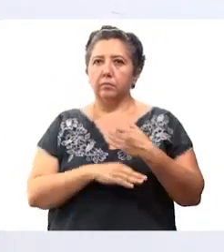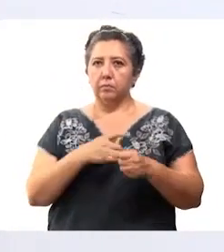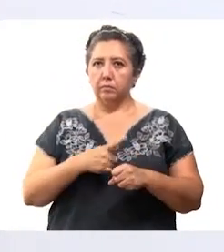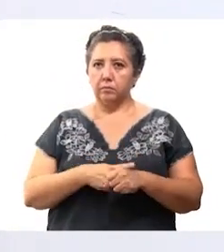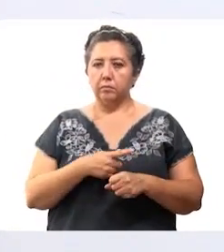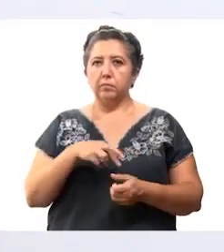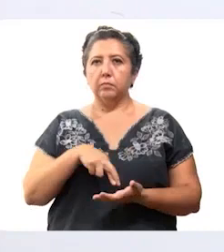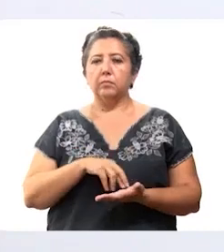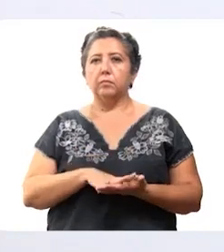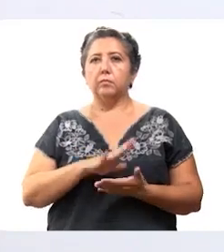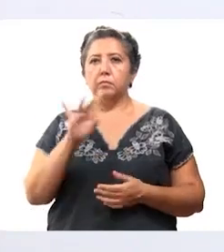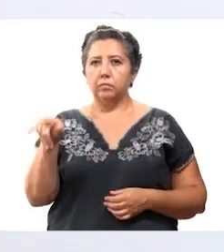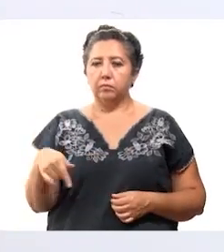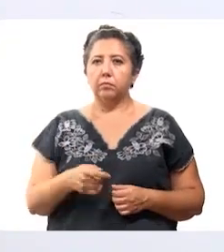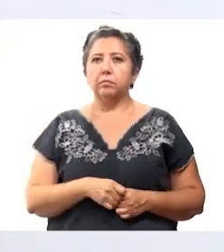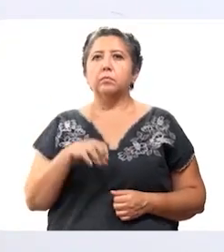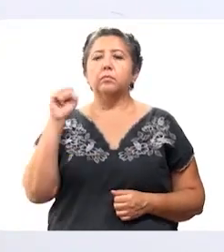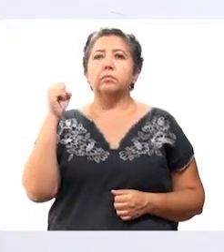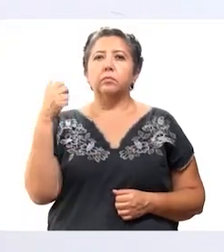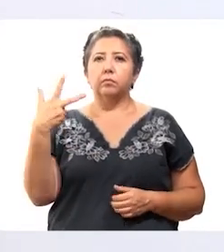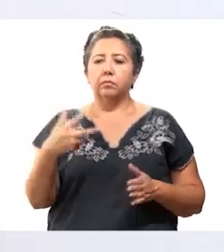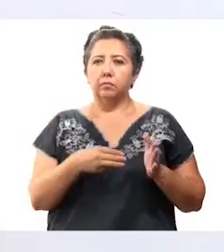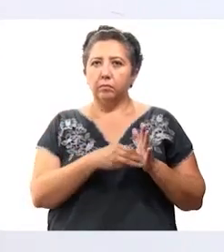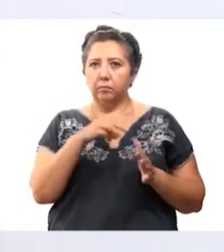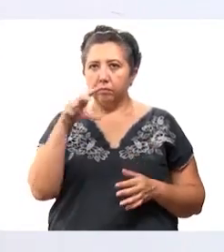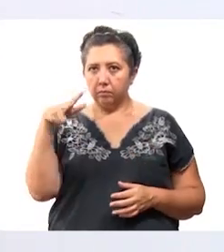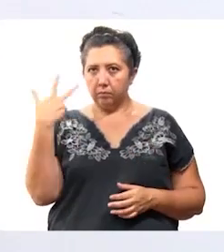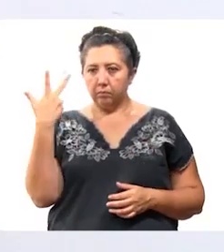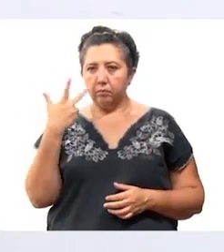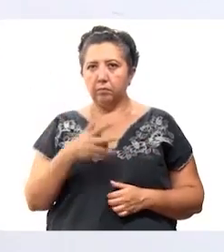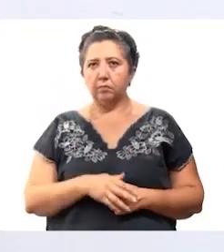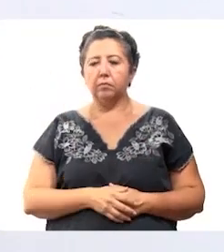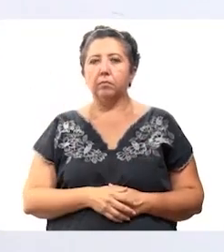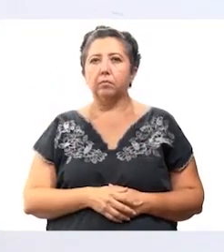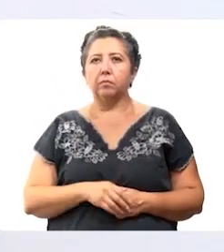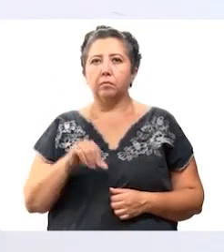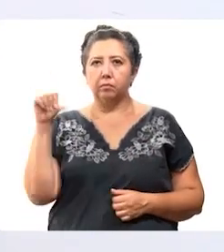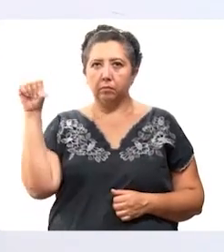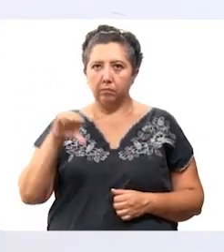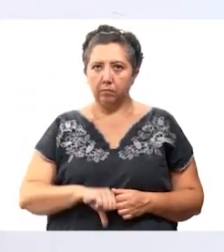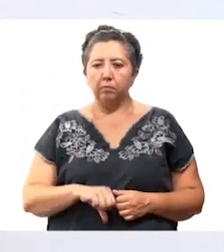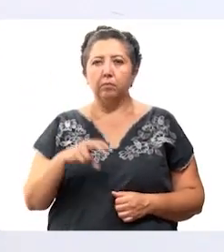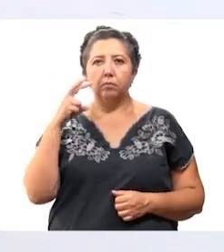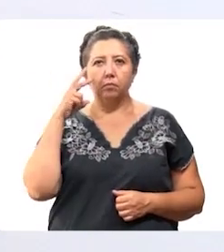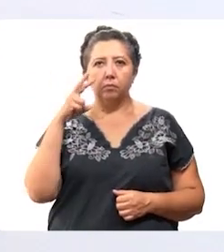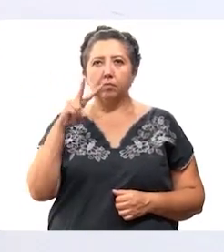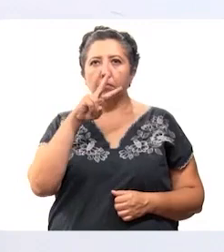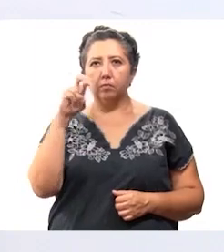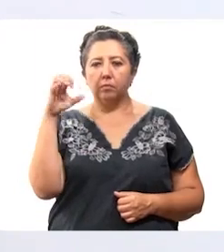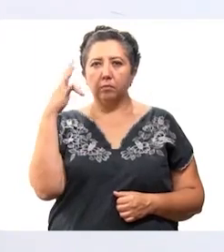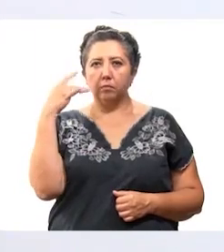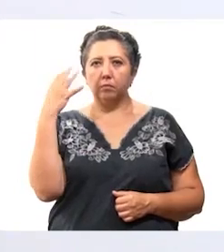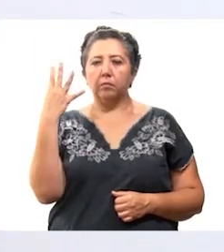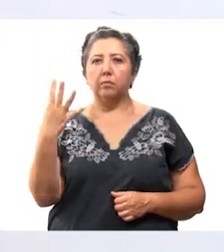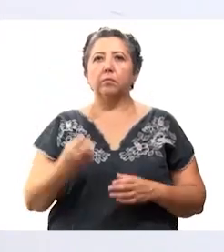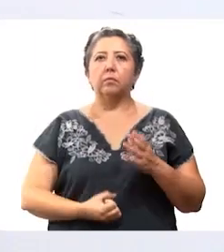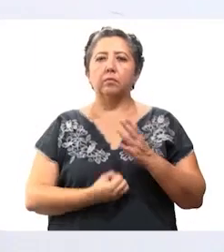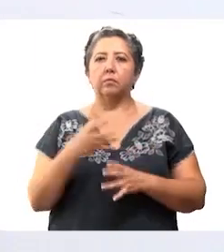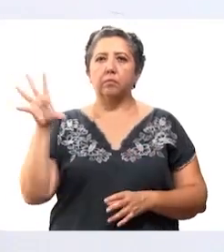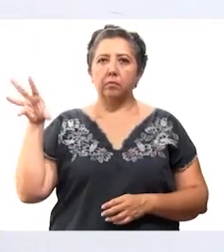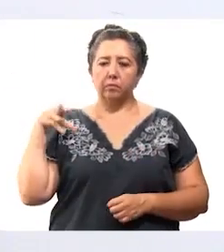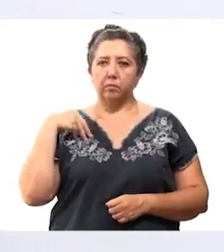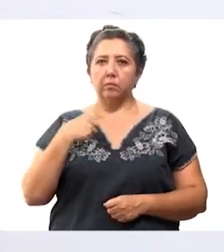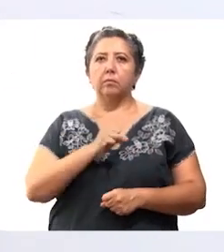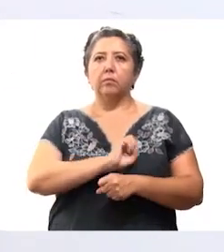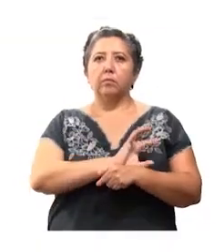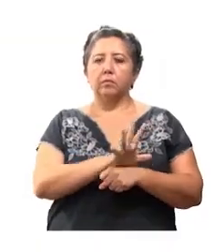del total de contagios registrados, que son 68.013. Hoy se detectaron 254 nuevos